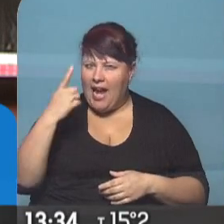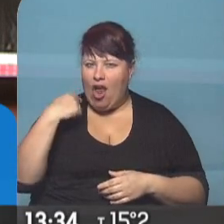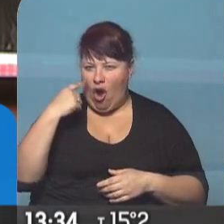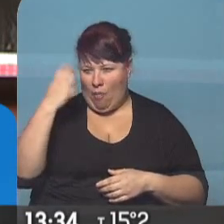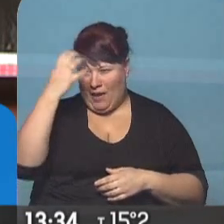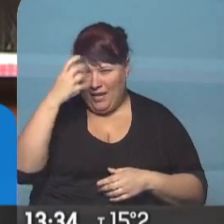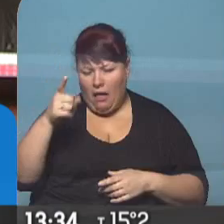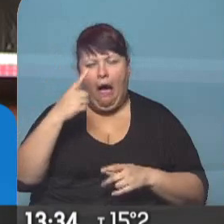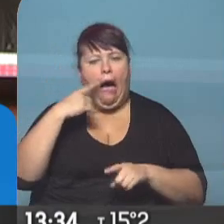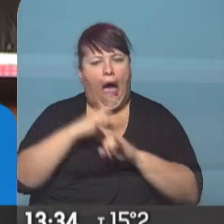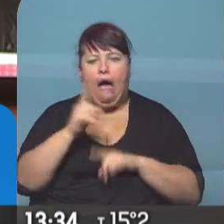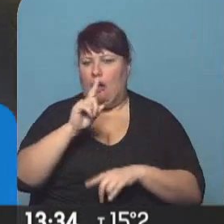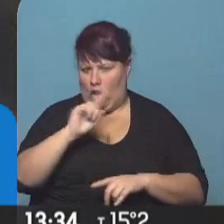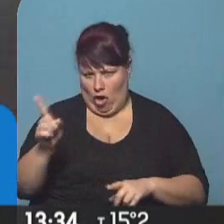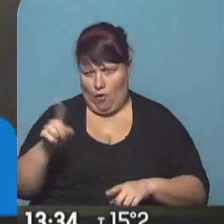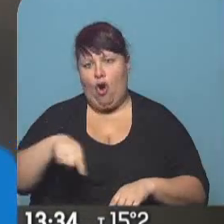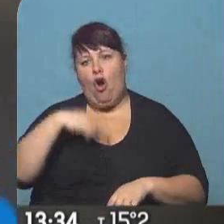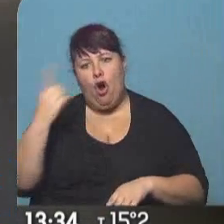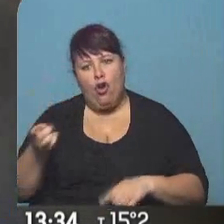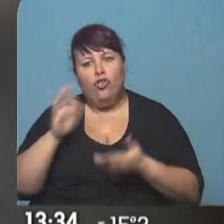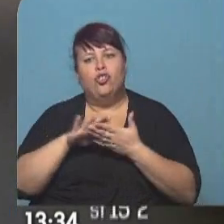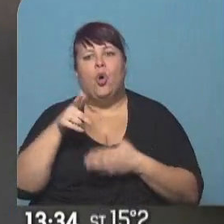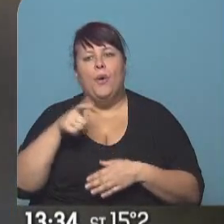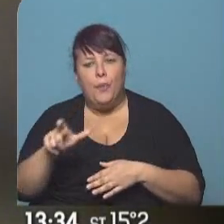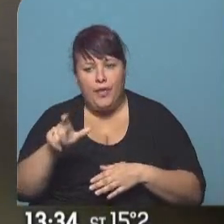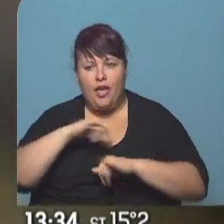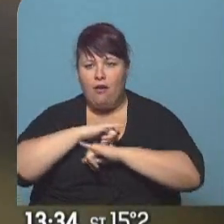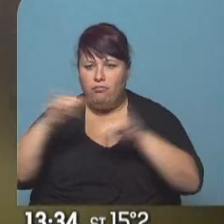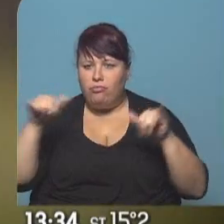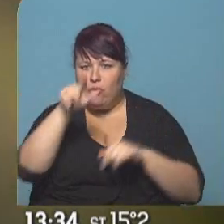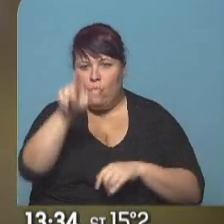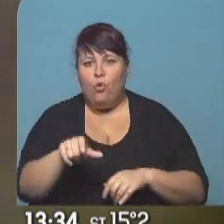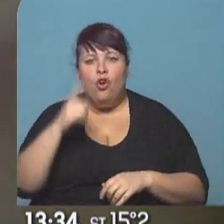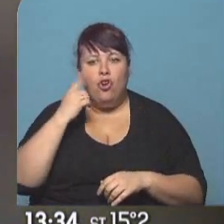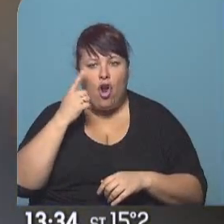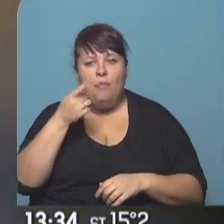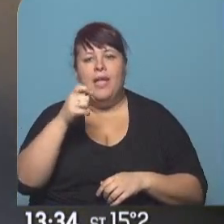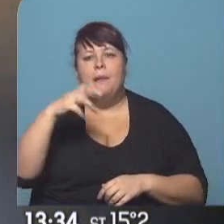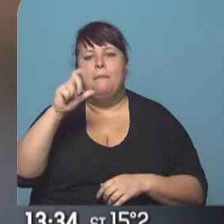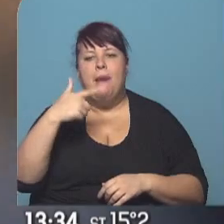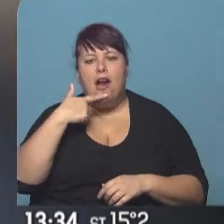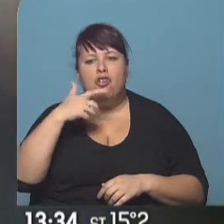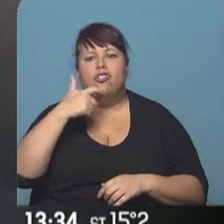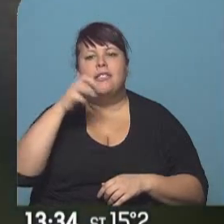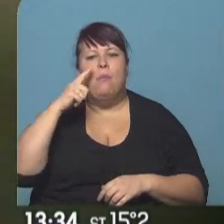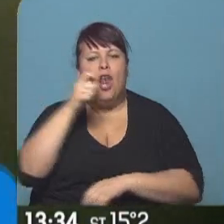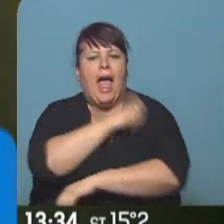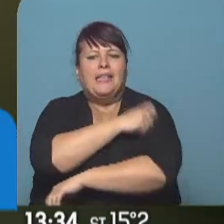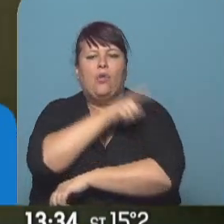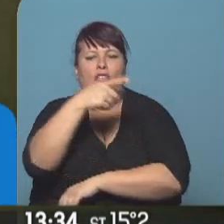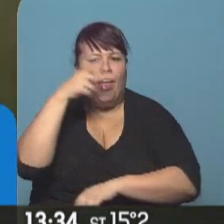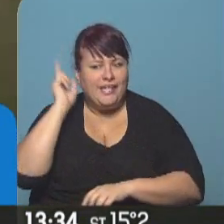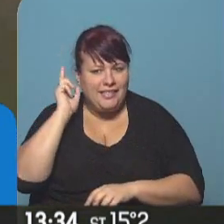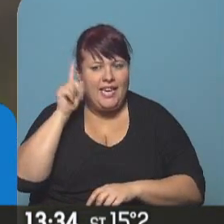al tatuador. Pero otra de las novedades está vinculada con un video que fue difundido por este hombre. Se trata de Marcos Ampuero, pero tatuador chileno,